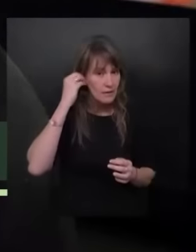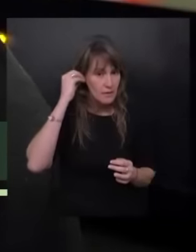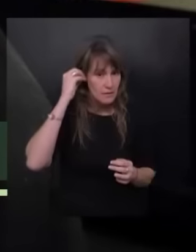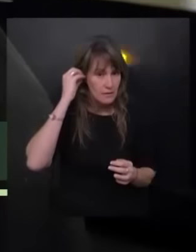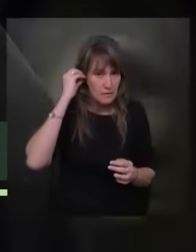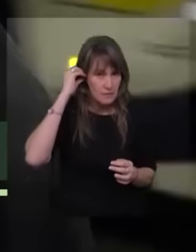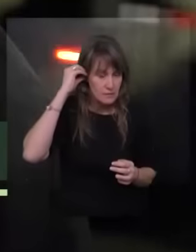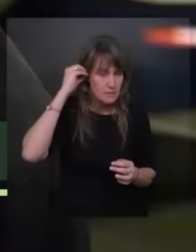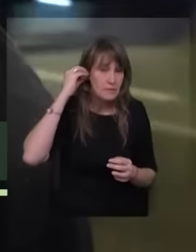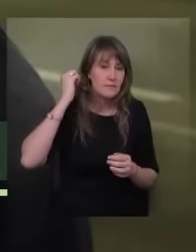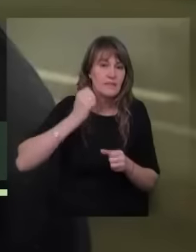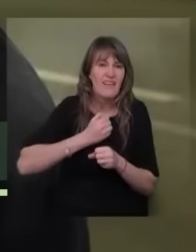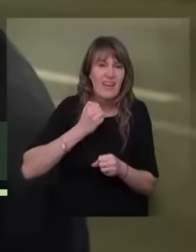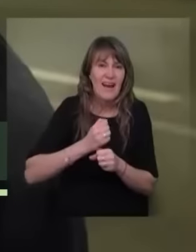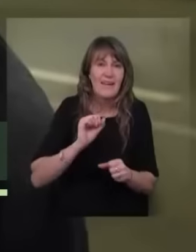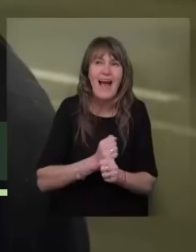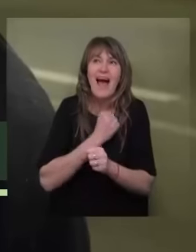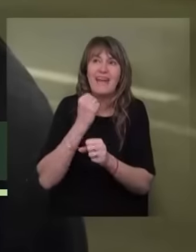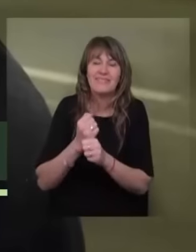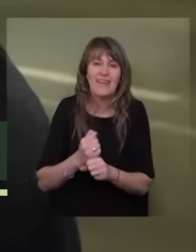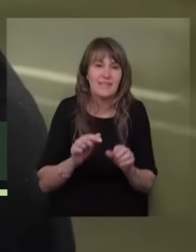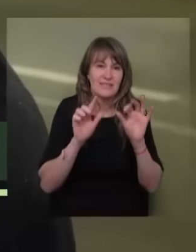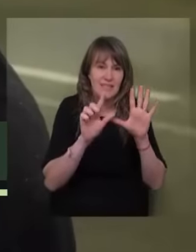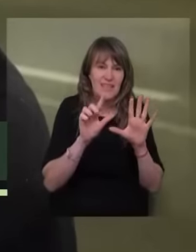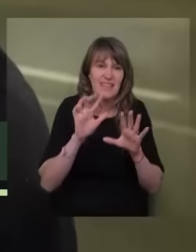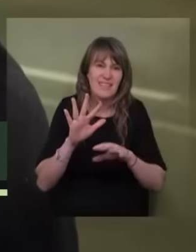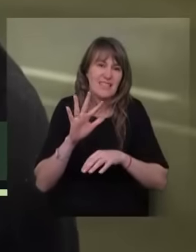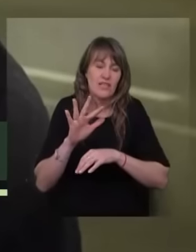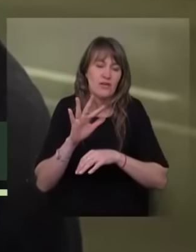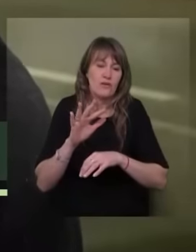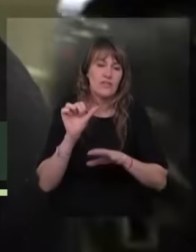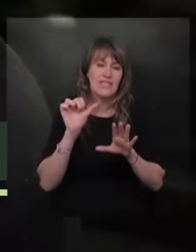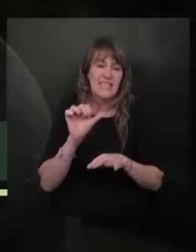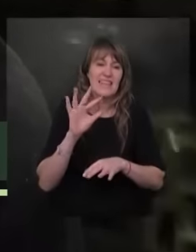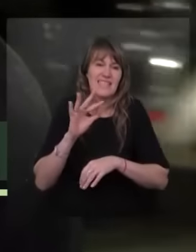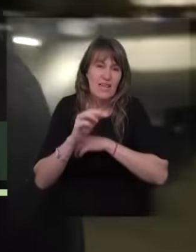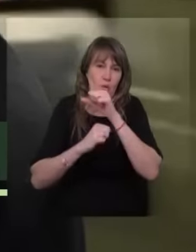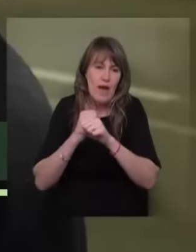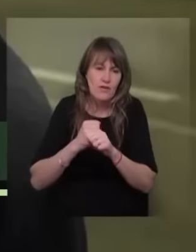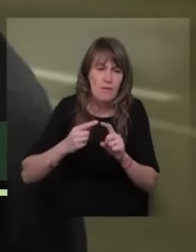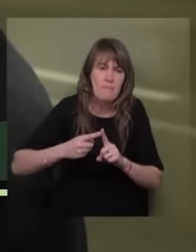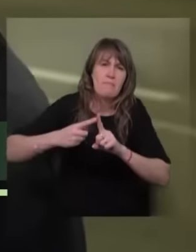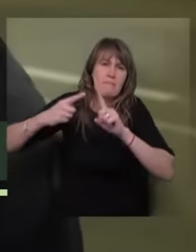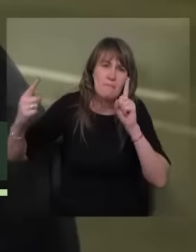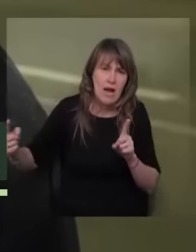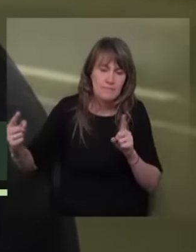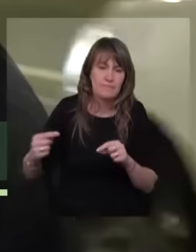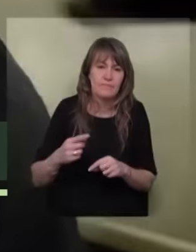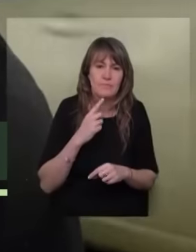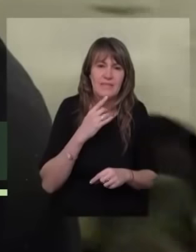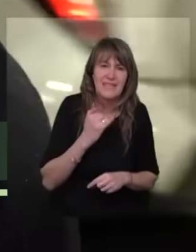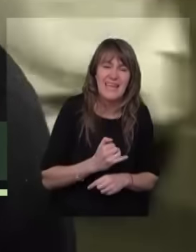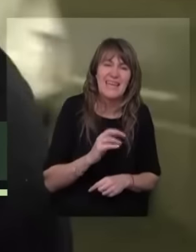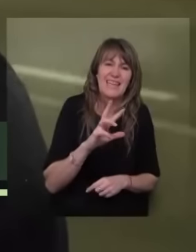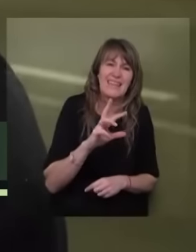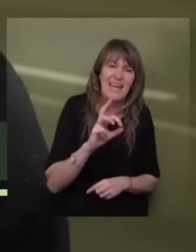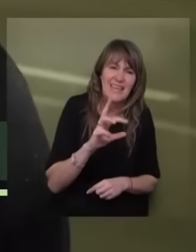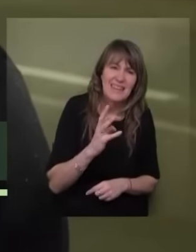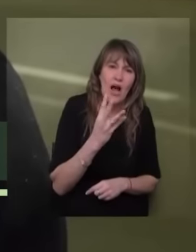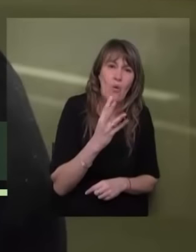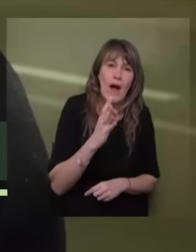75 año se va a poner mucho más difícil sobre todo porque ya cuando tenés 30 40 dentro del trabajo